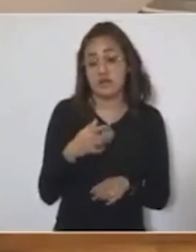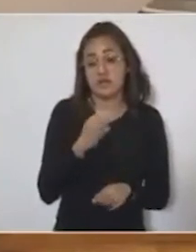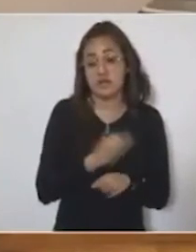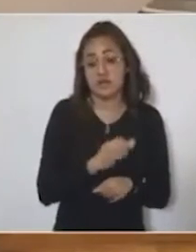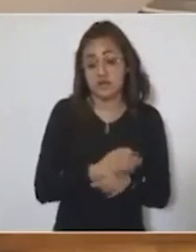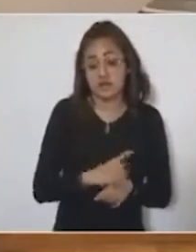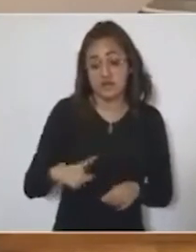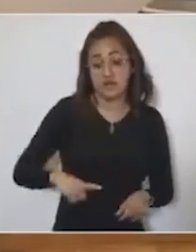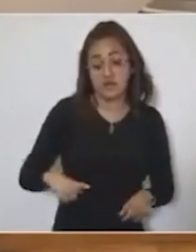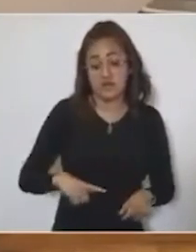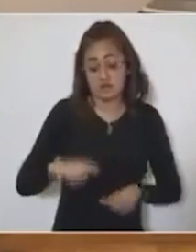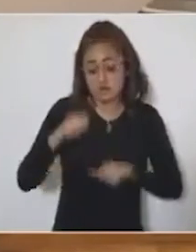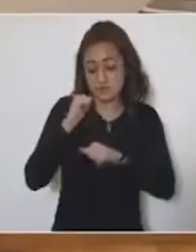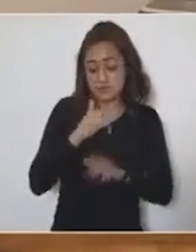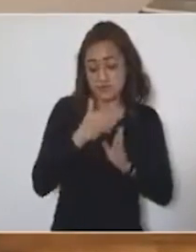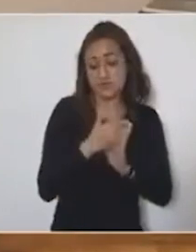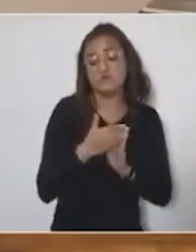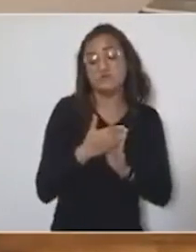del gobierno que encabezó